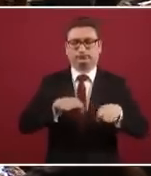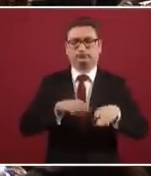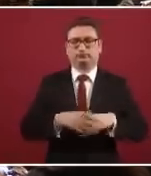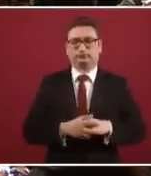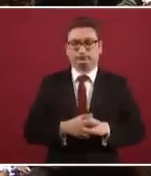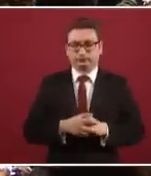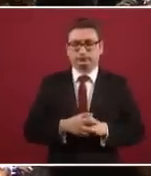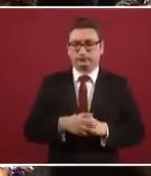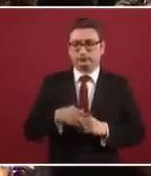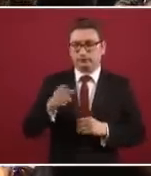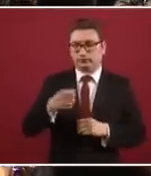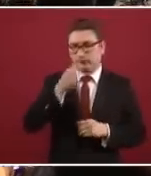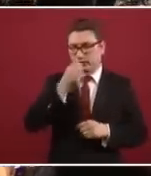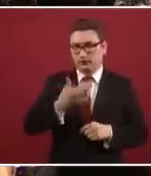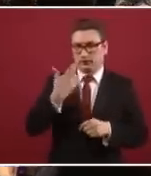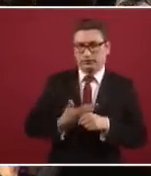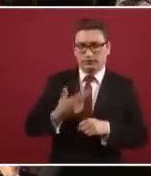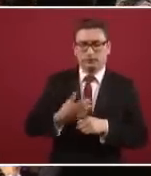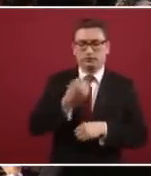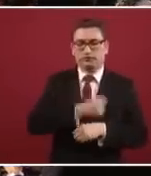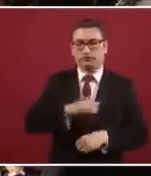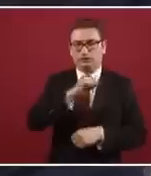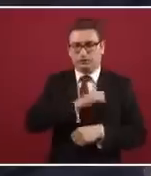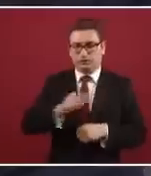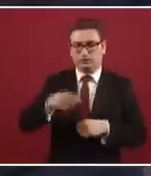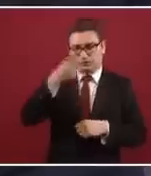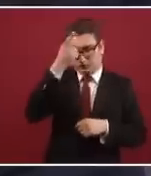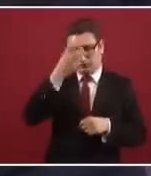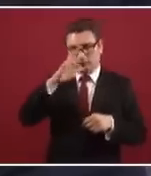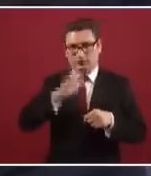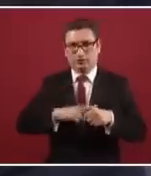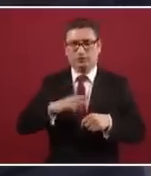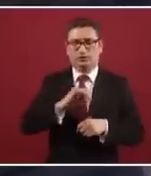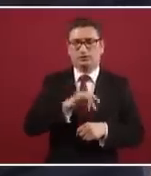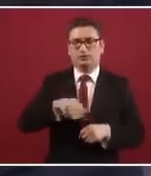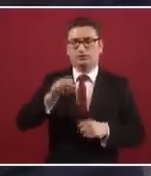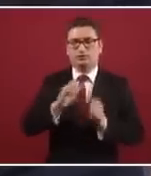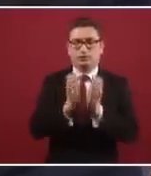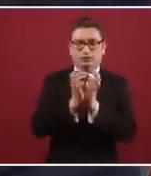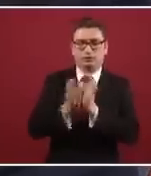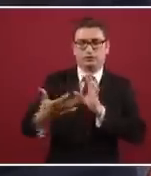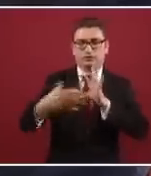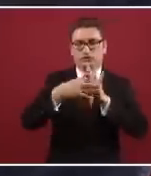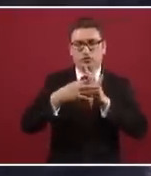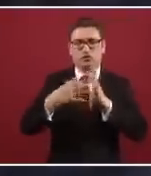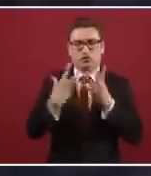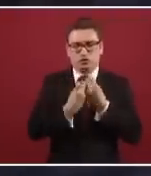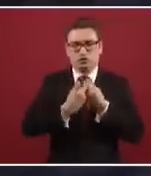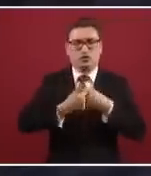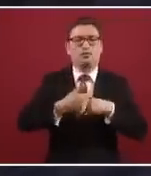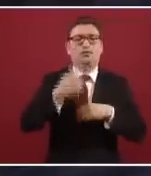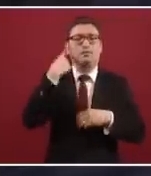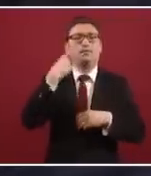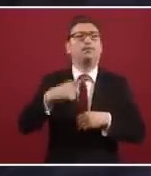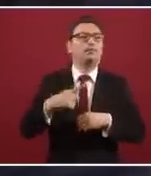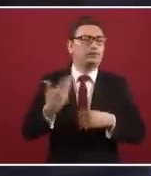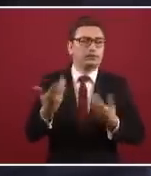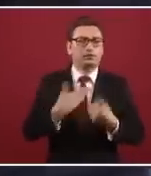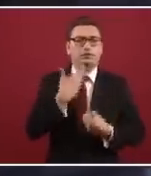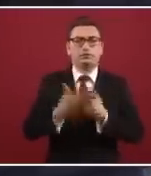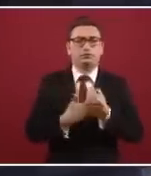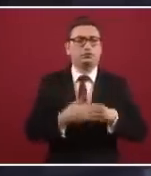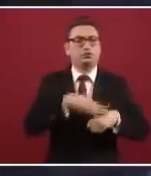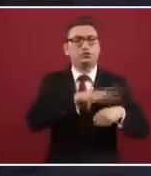con el secretario de Salud, con el director del Seguro, del ISSSTE, para hacer una convocatoria, en el caso